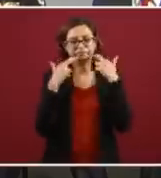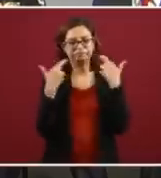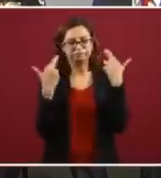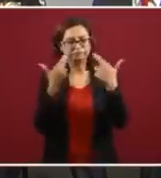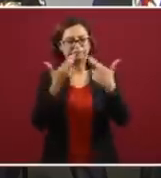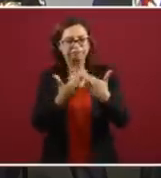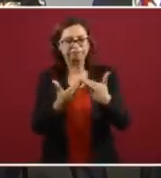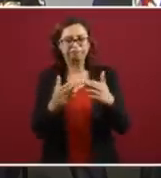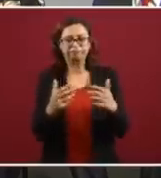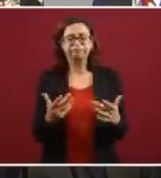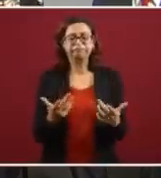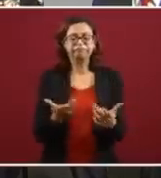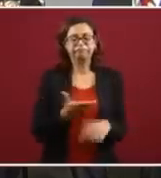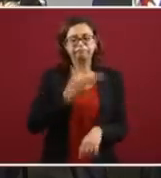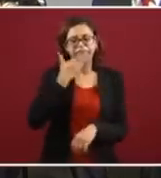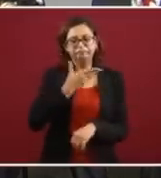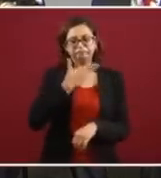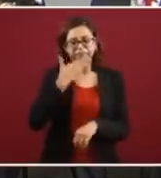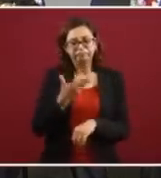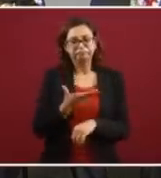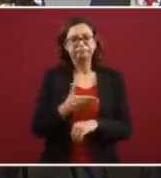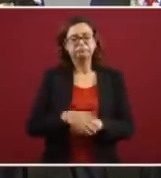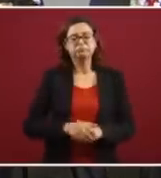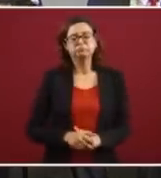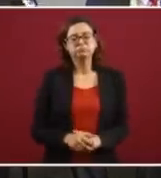porque estamos